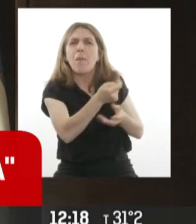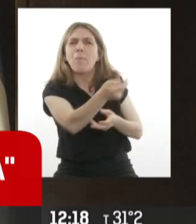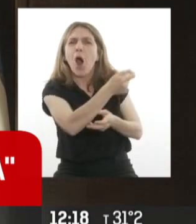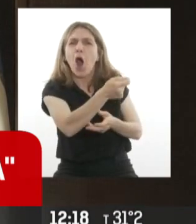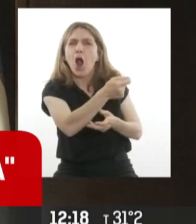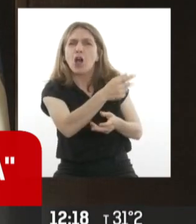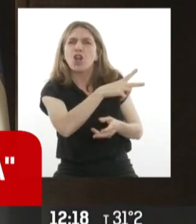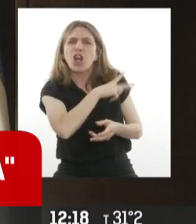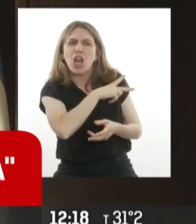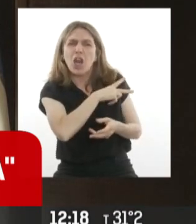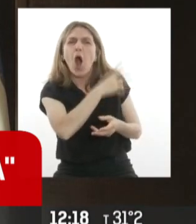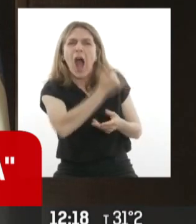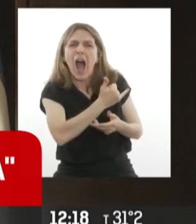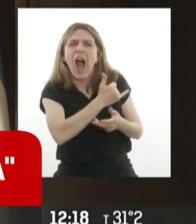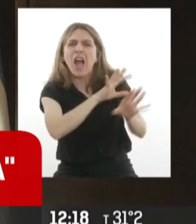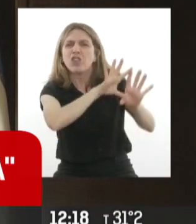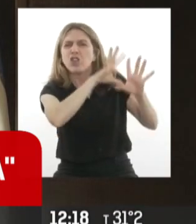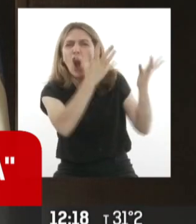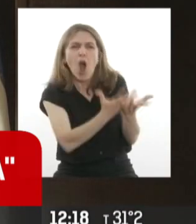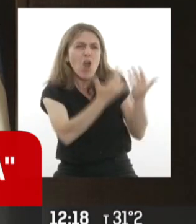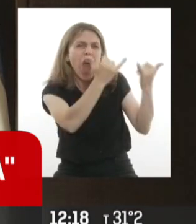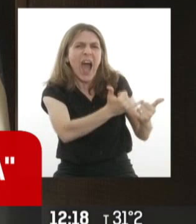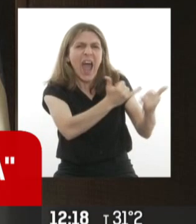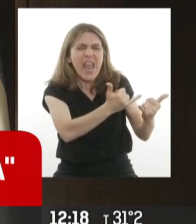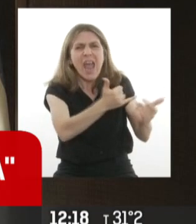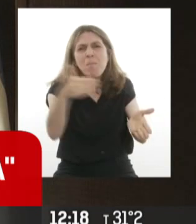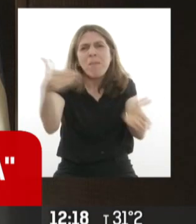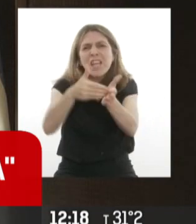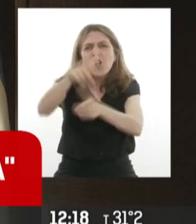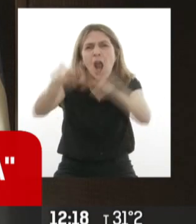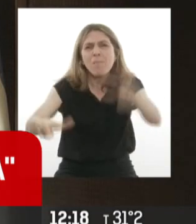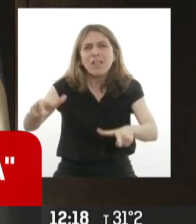tienen todo y millones tienen la nada misma.